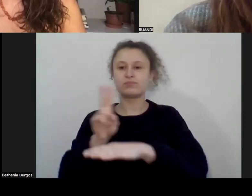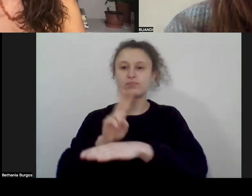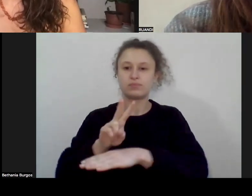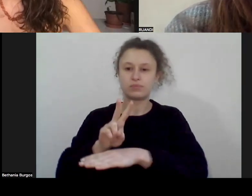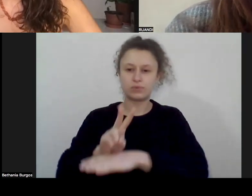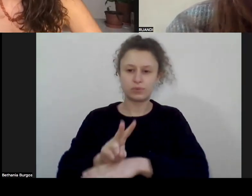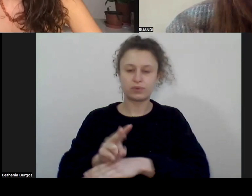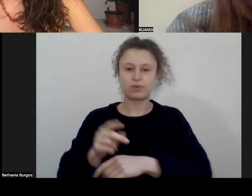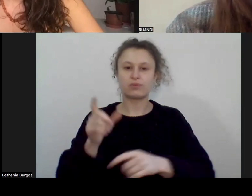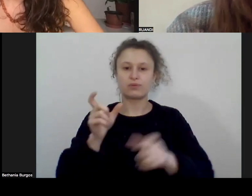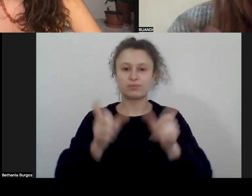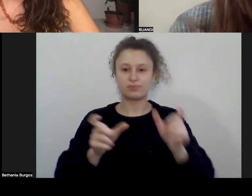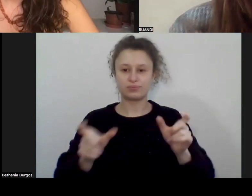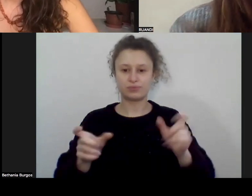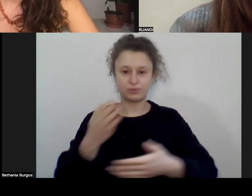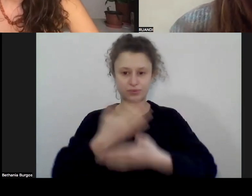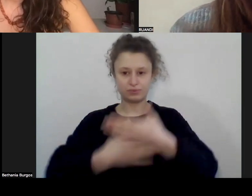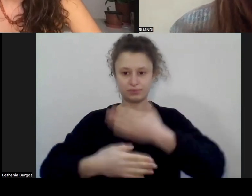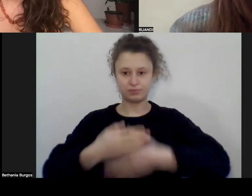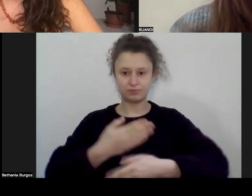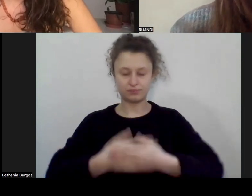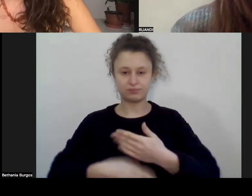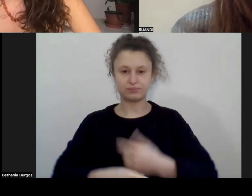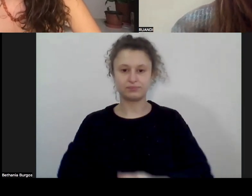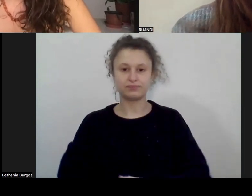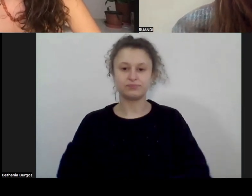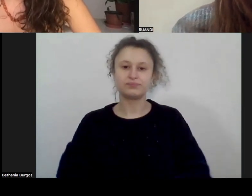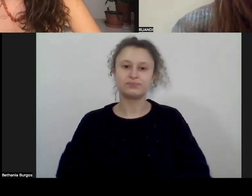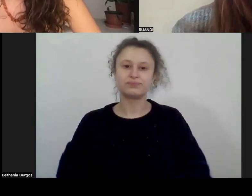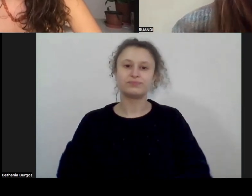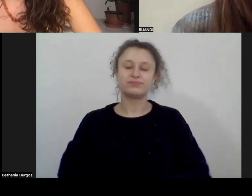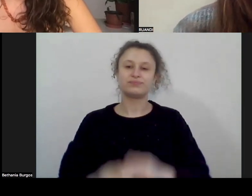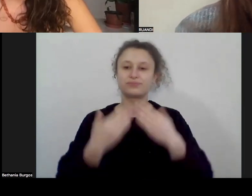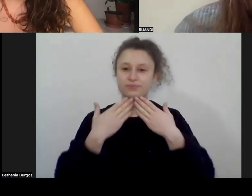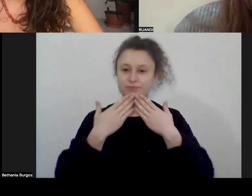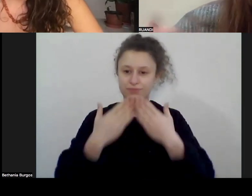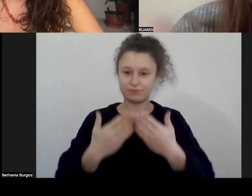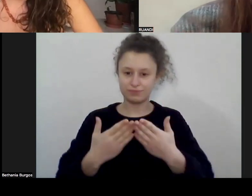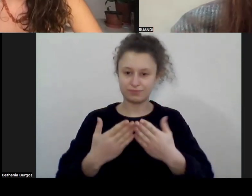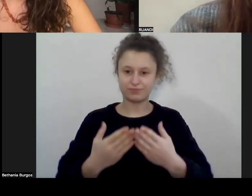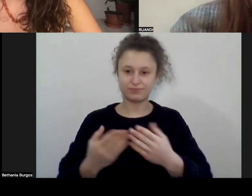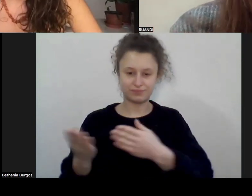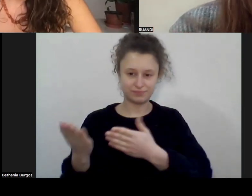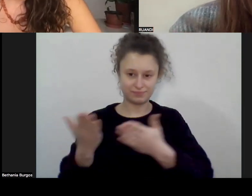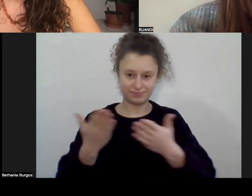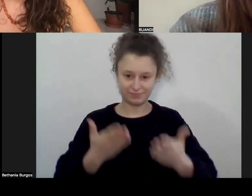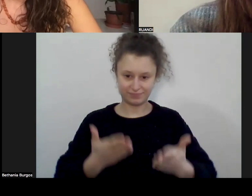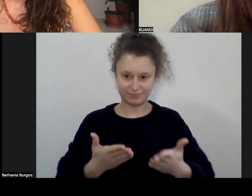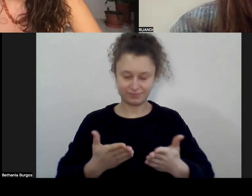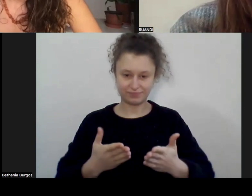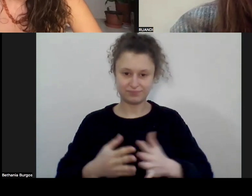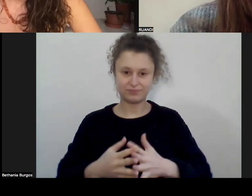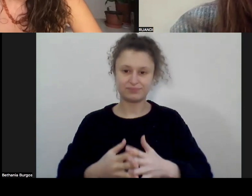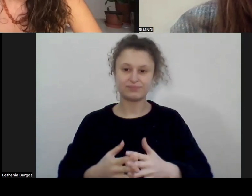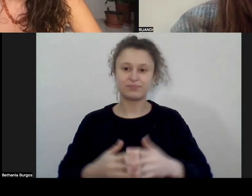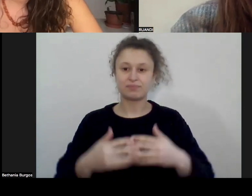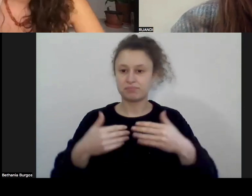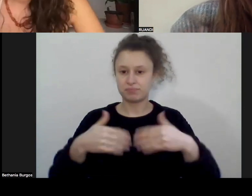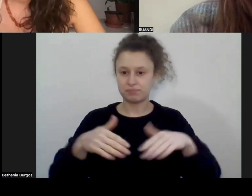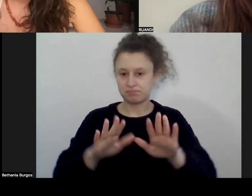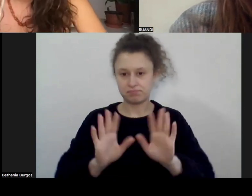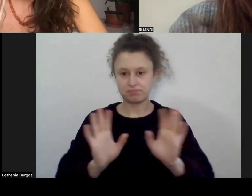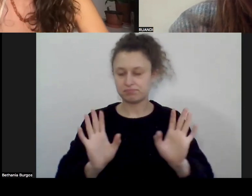Entonces, habiendo realizado la presentación, muchas gracias, Ana, por estar aquí hoy y bueno, puedes comenzar cuando quieras.